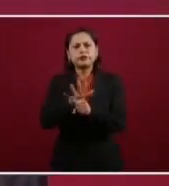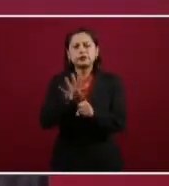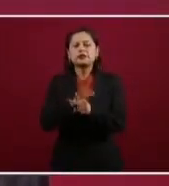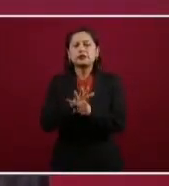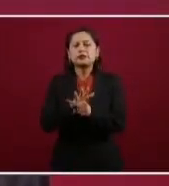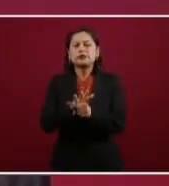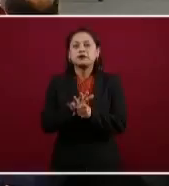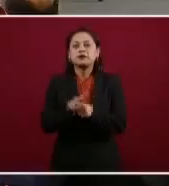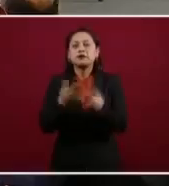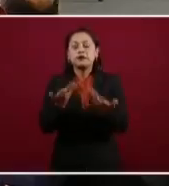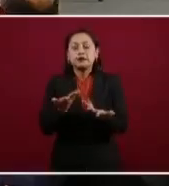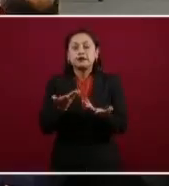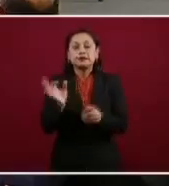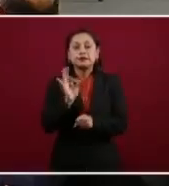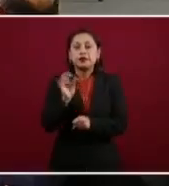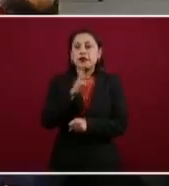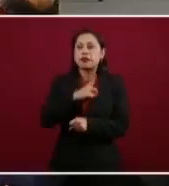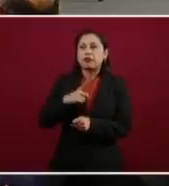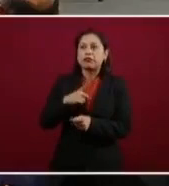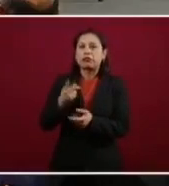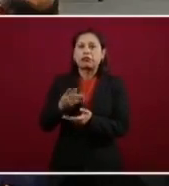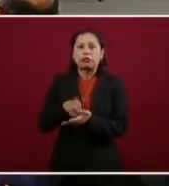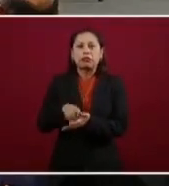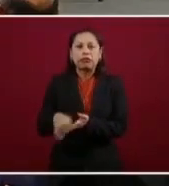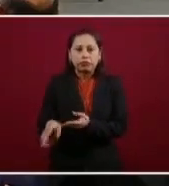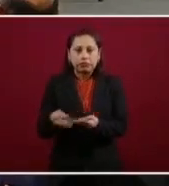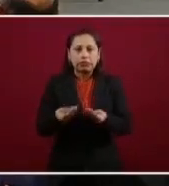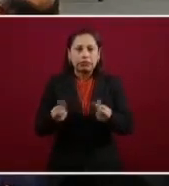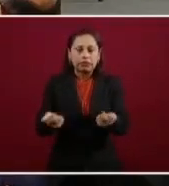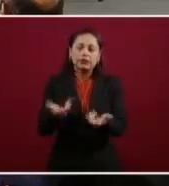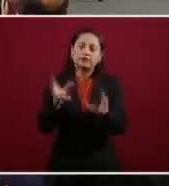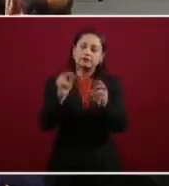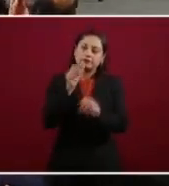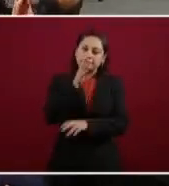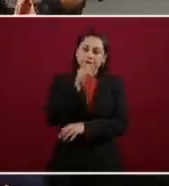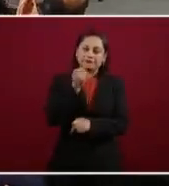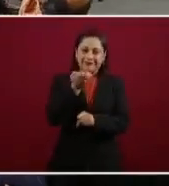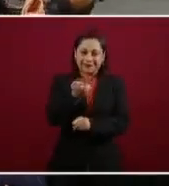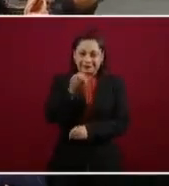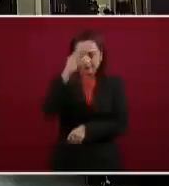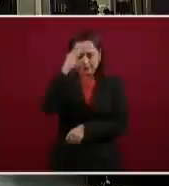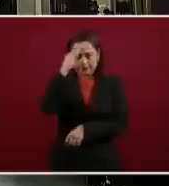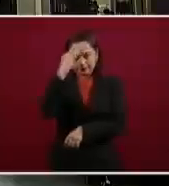lo que pueda pagar ese es un consumo razonado muchas gracias